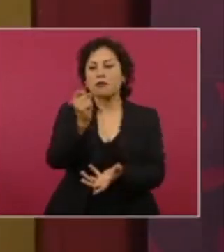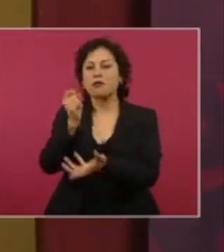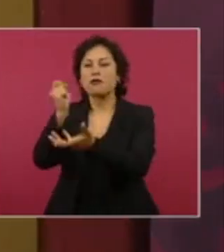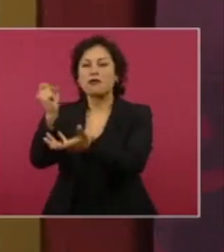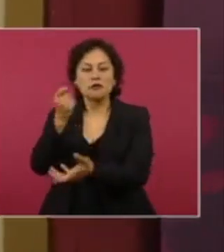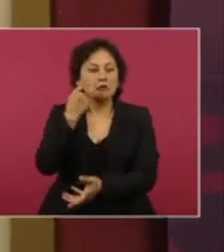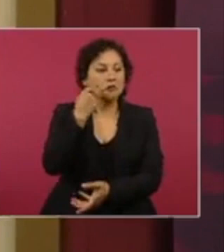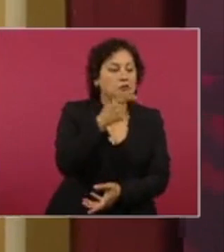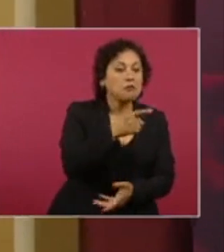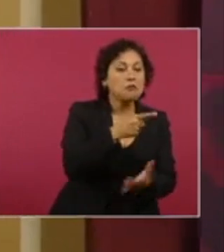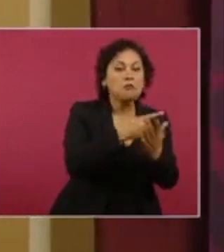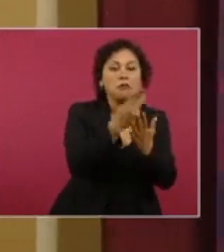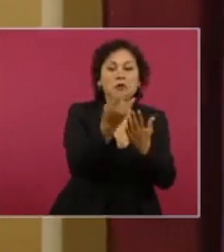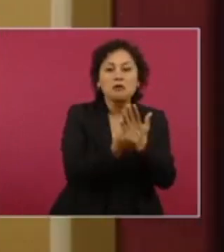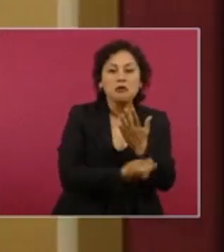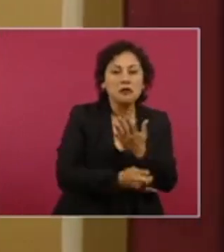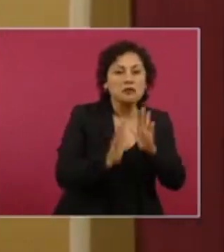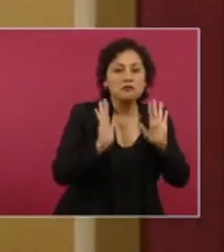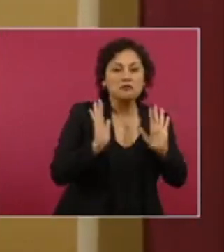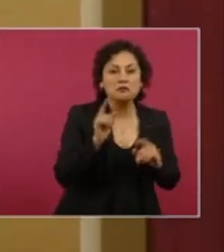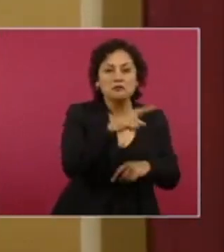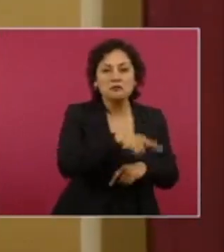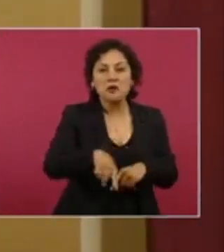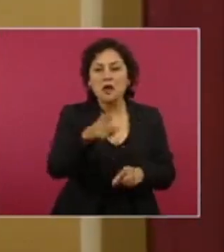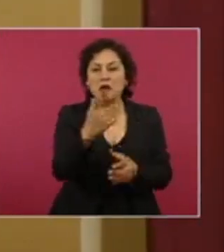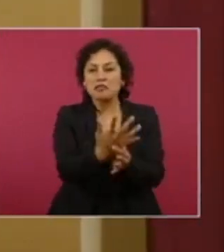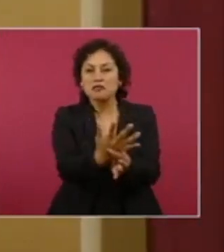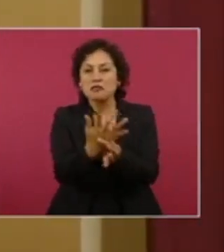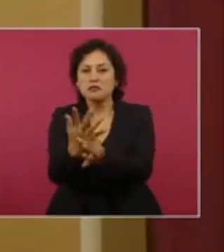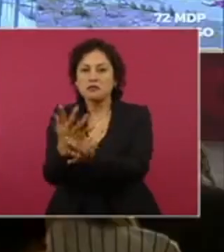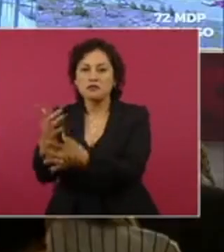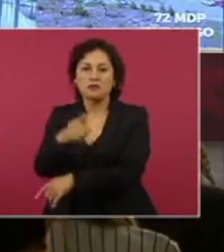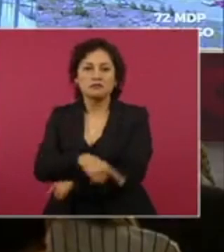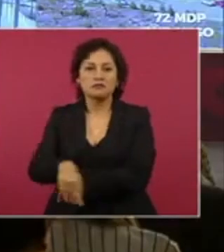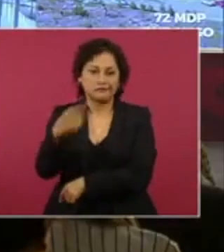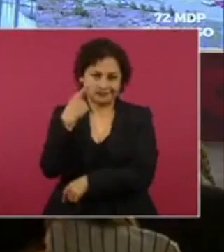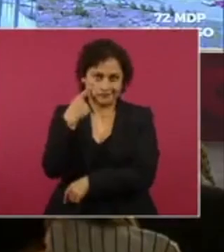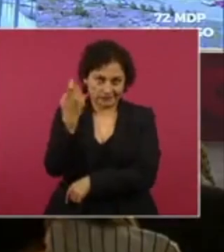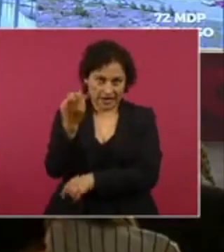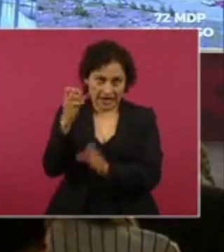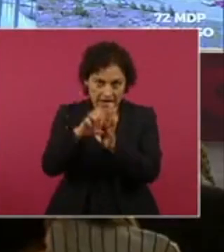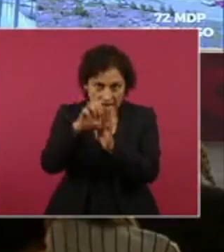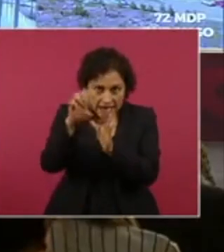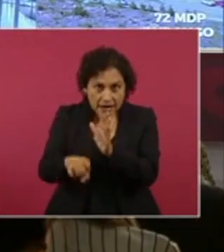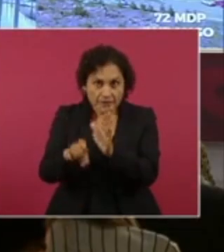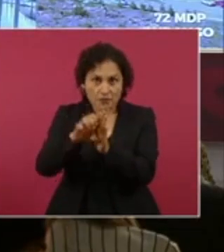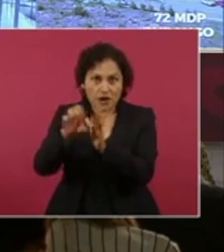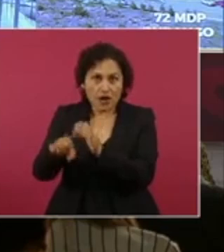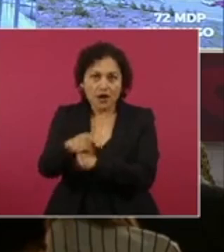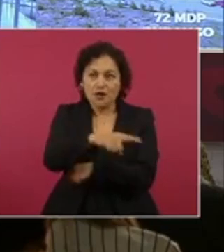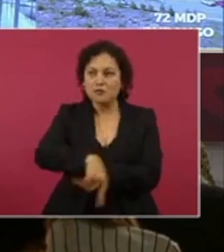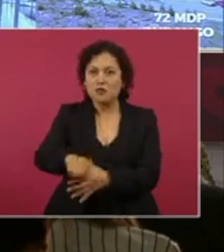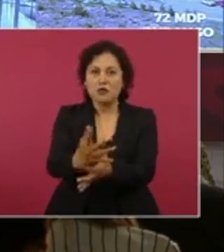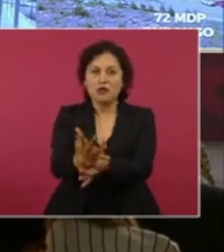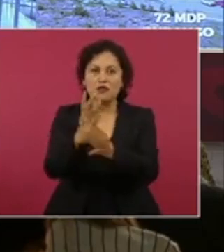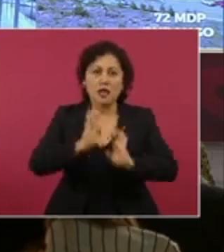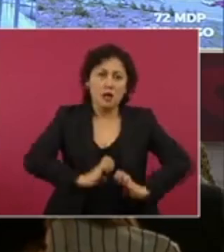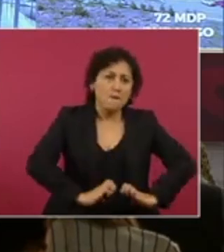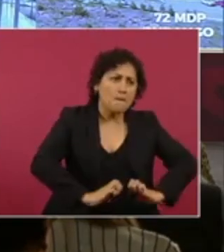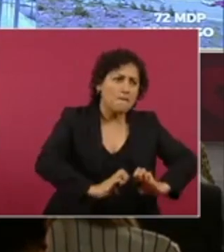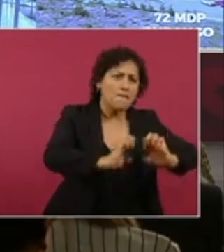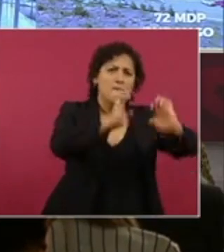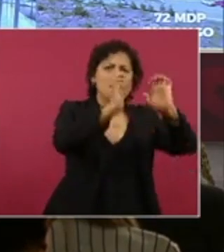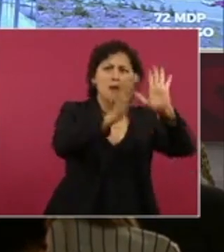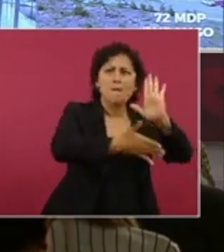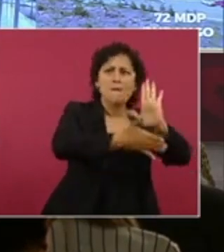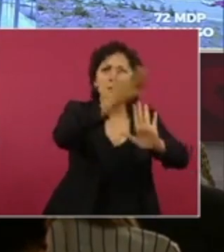falsas ciudades del conocimiento. Aquí tenemos algunos ejemplos de estas suntuosas edificaciones que o no se han